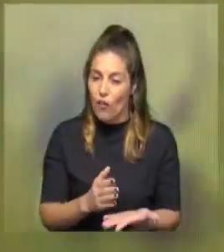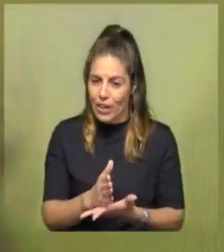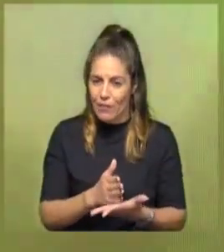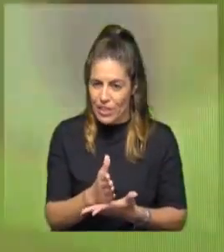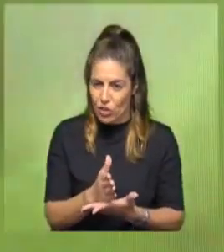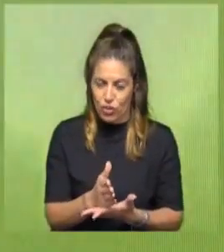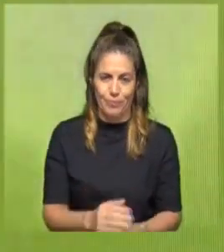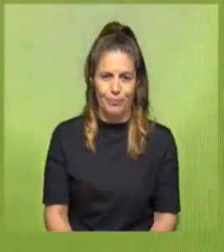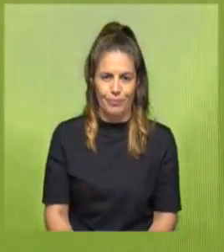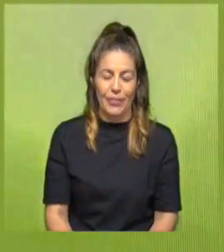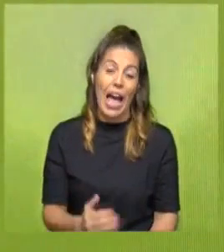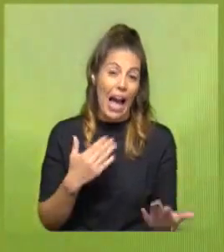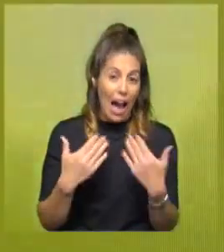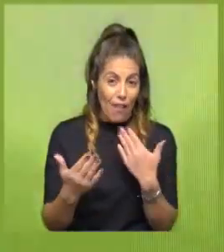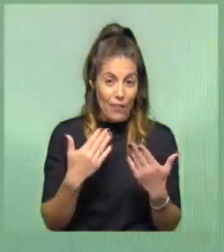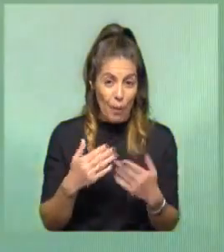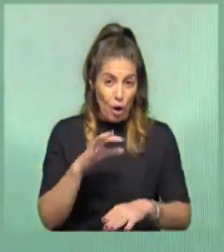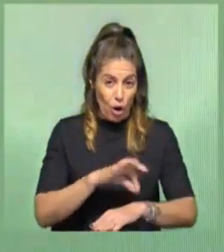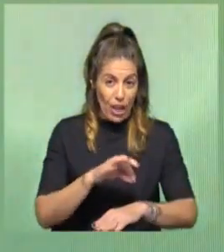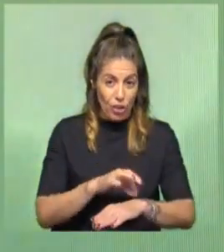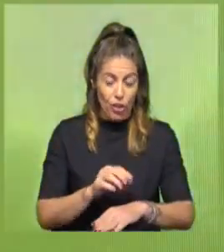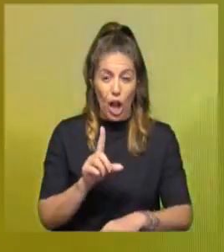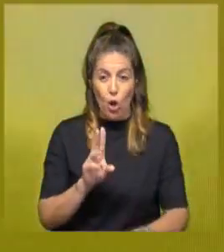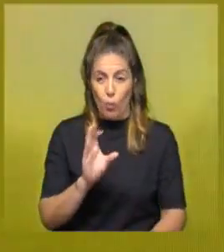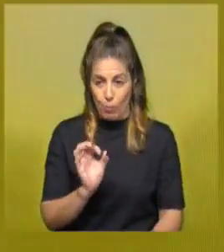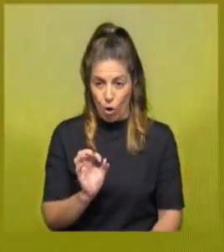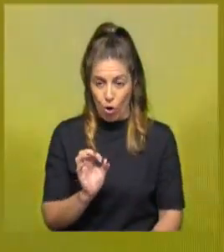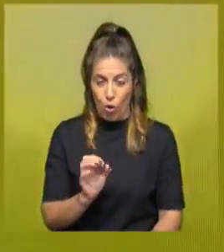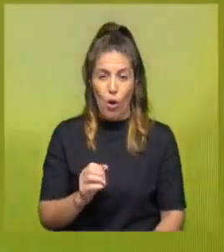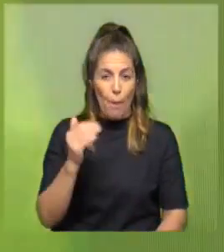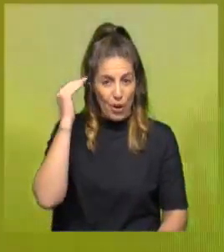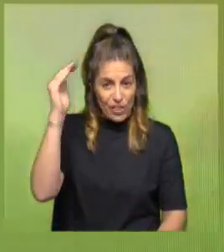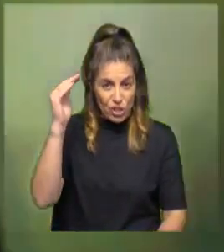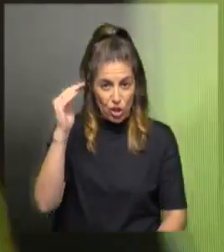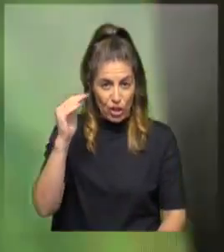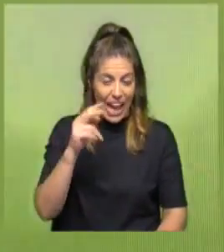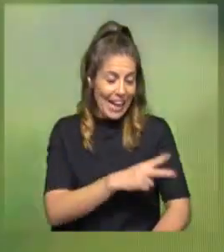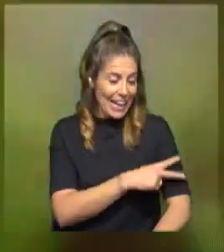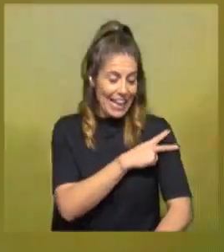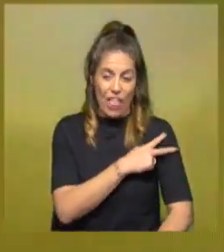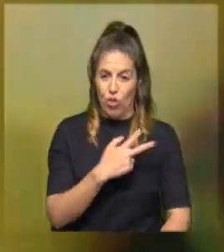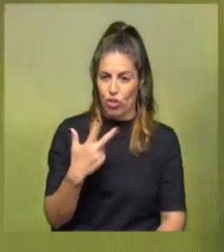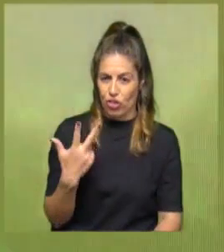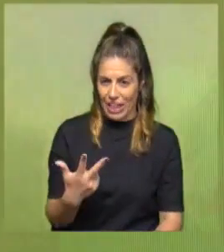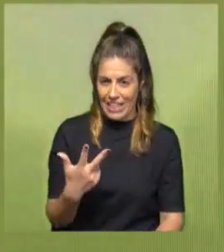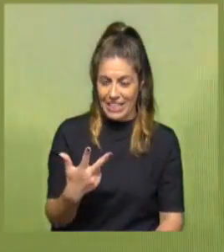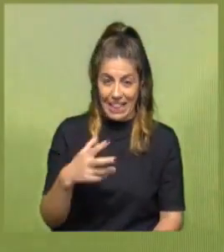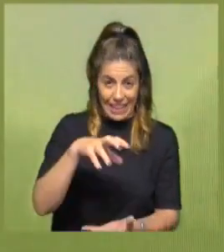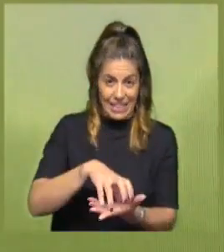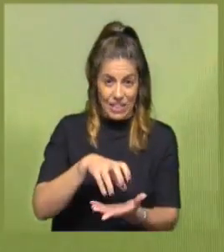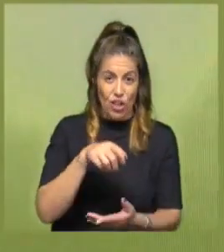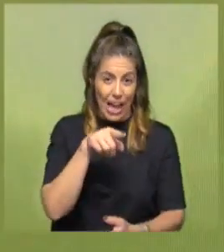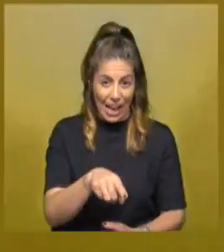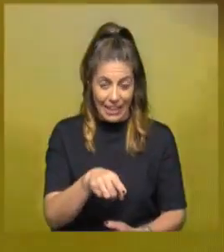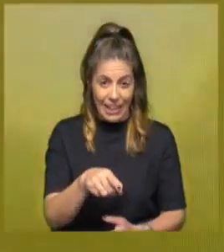Así que conversamos con la doctora Sandra Lupo, es profesora adjunta, grado 3 de la sección micología, allí